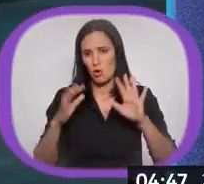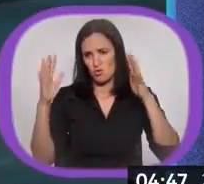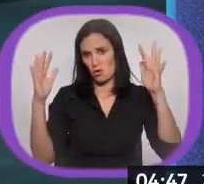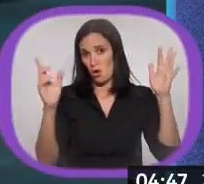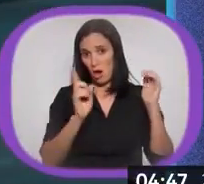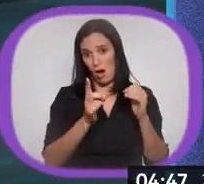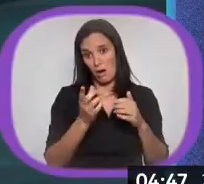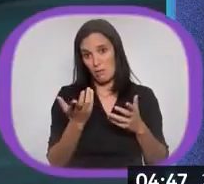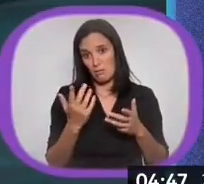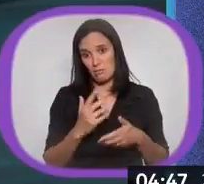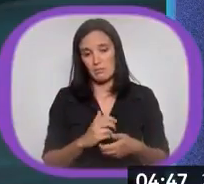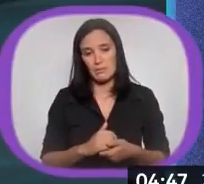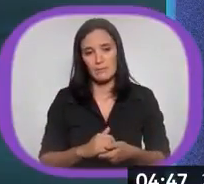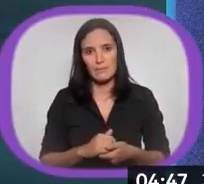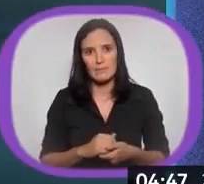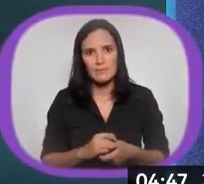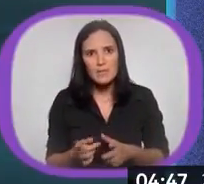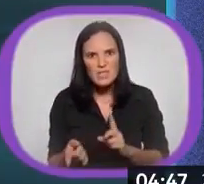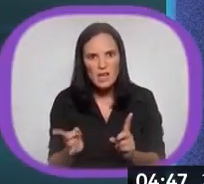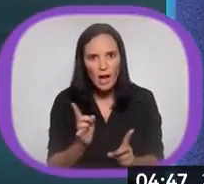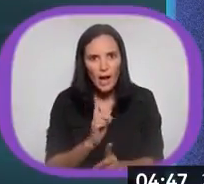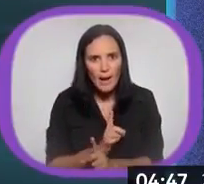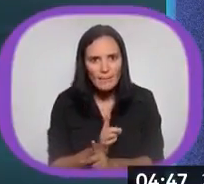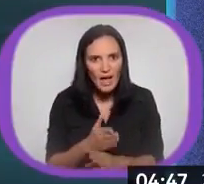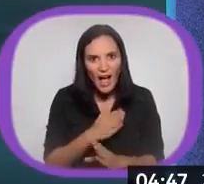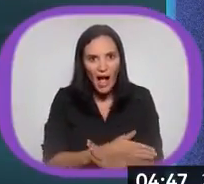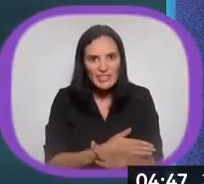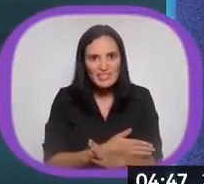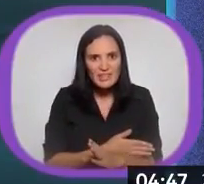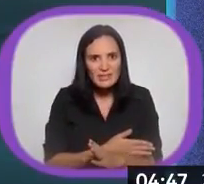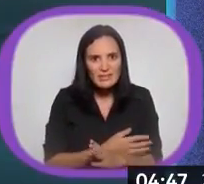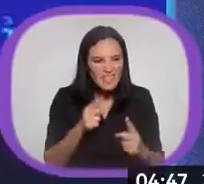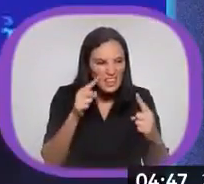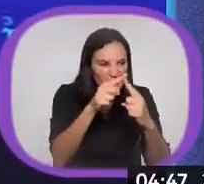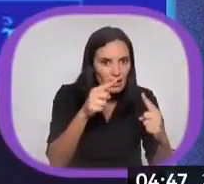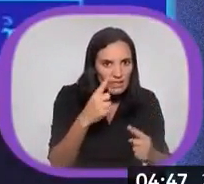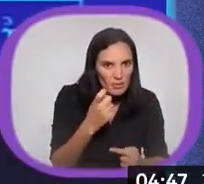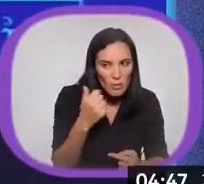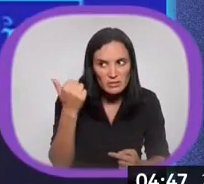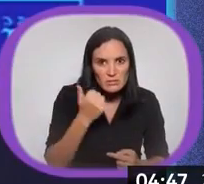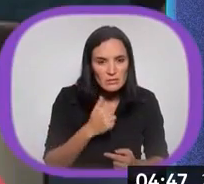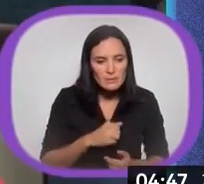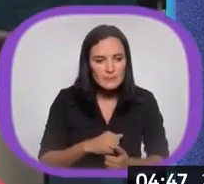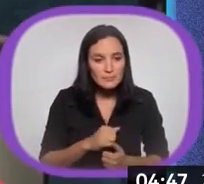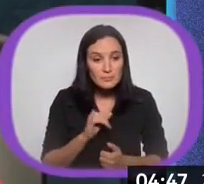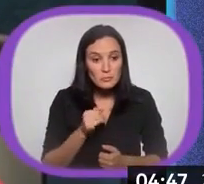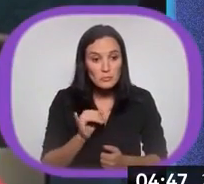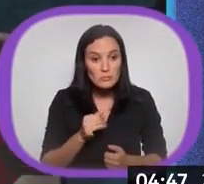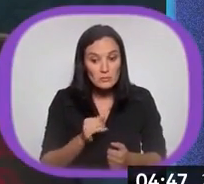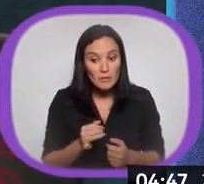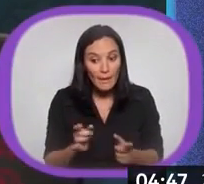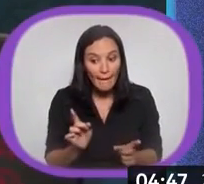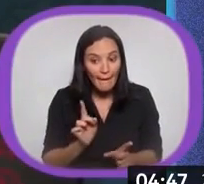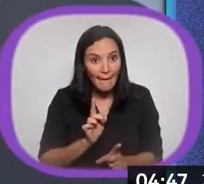¡No me aplaudan todos juntos! ¡Transfórmate antes de que Tankor te localice! ¡Ah, pero yo me